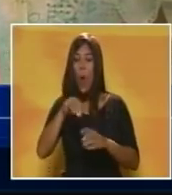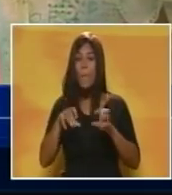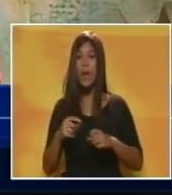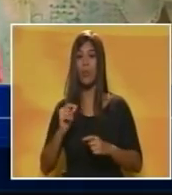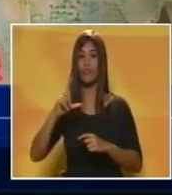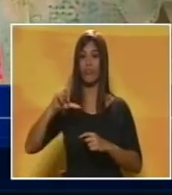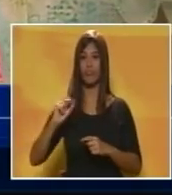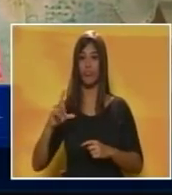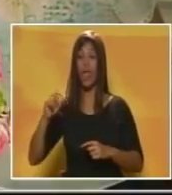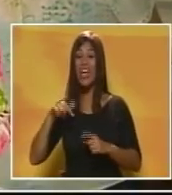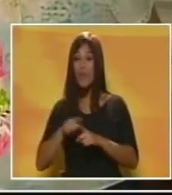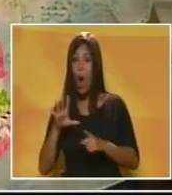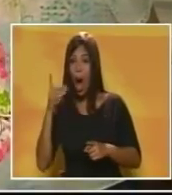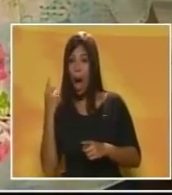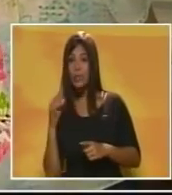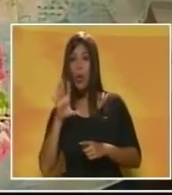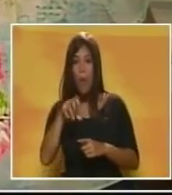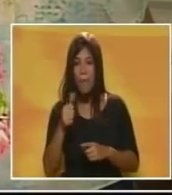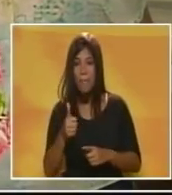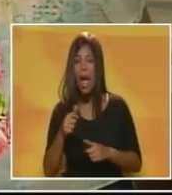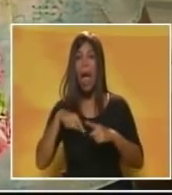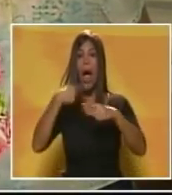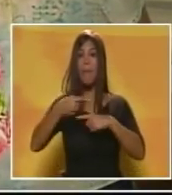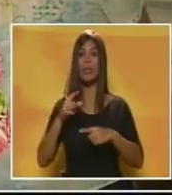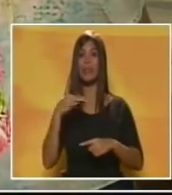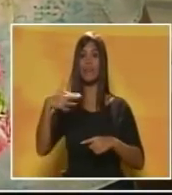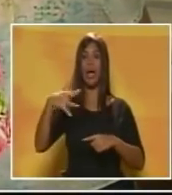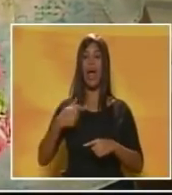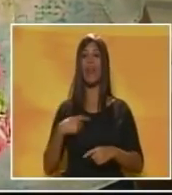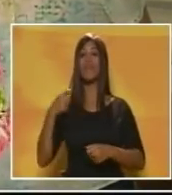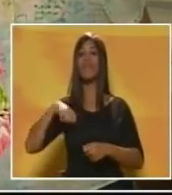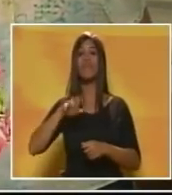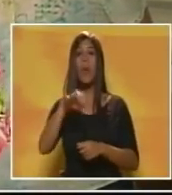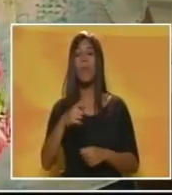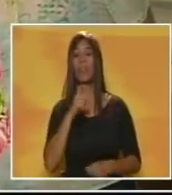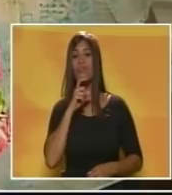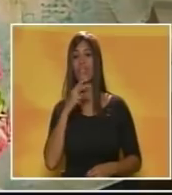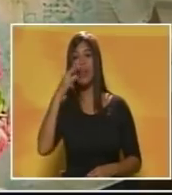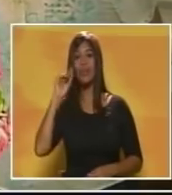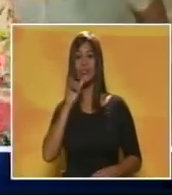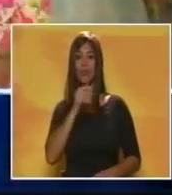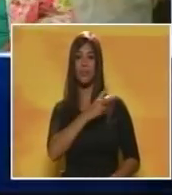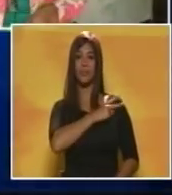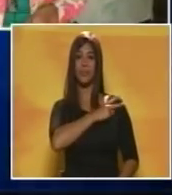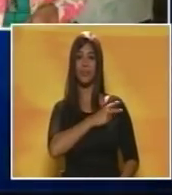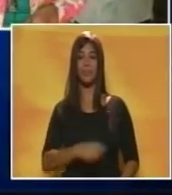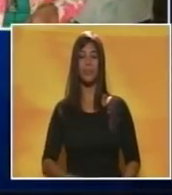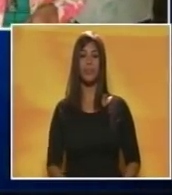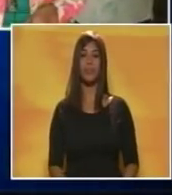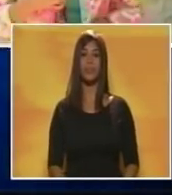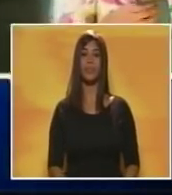ayer no podrán comprarlo hoy, por lo que consideran que su poder adquisitivo se ha perdido. Nelcy Oviedo, Noticiero Venevisión.